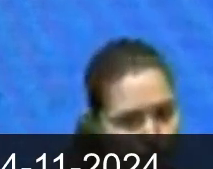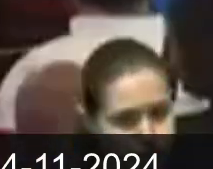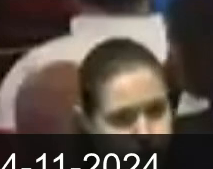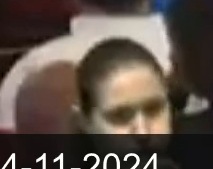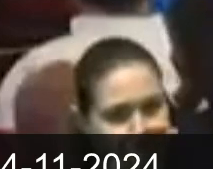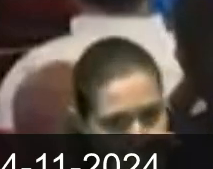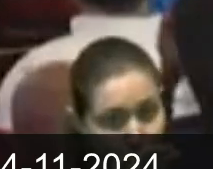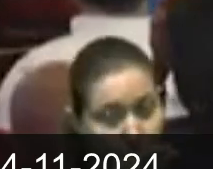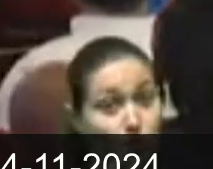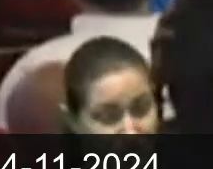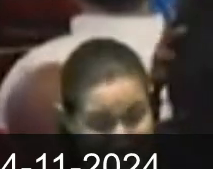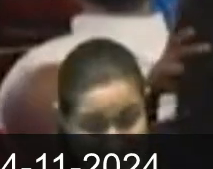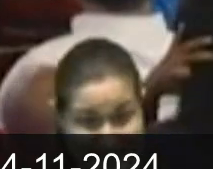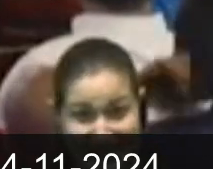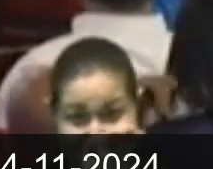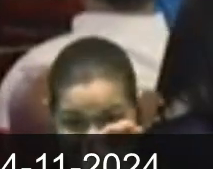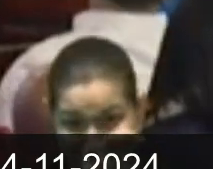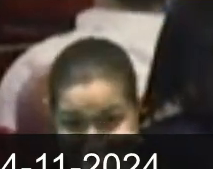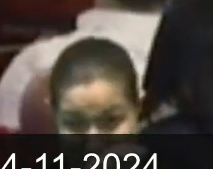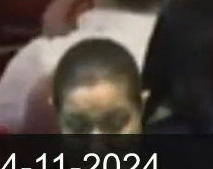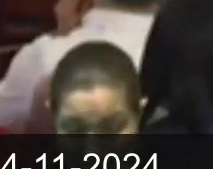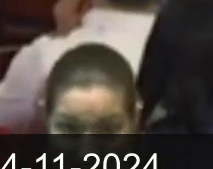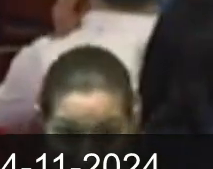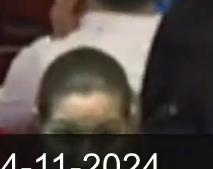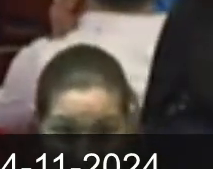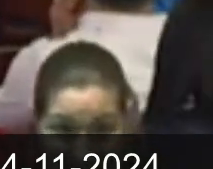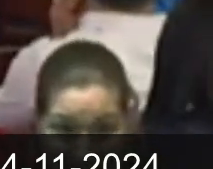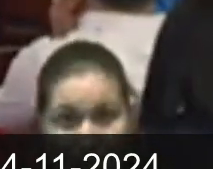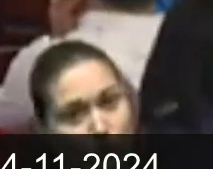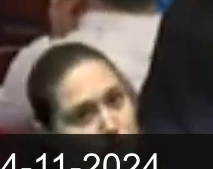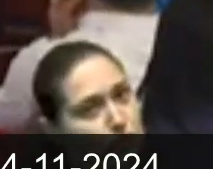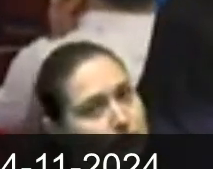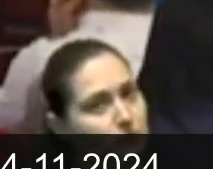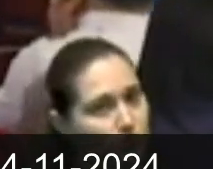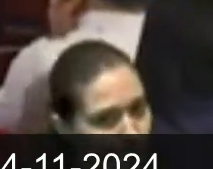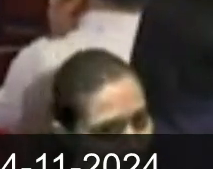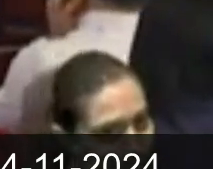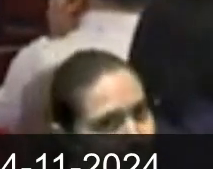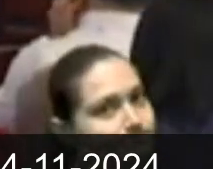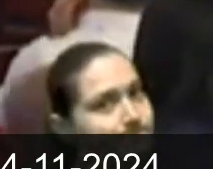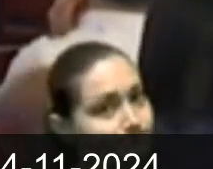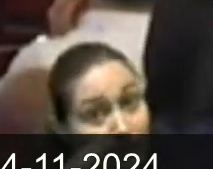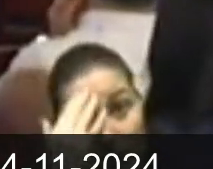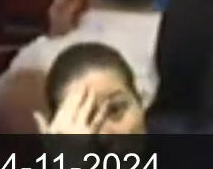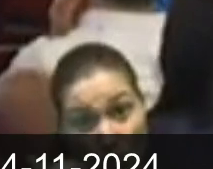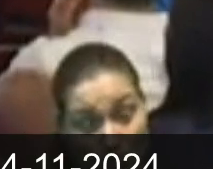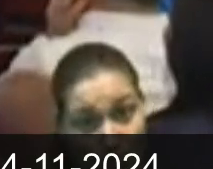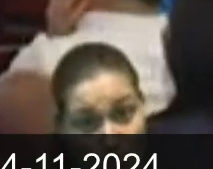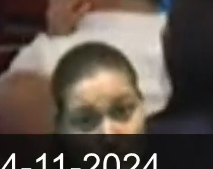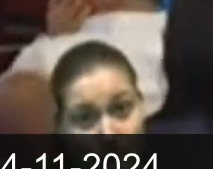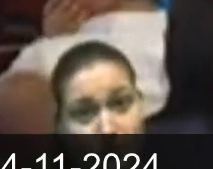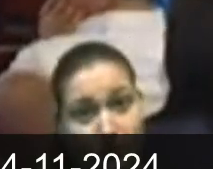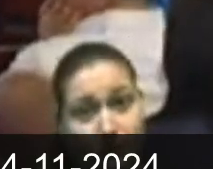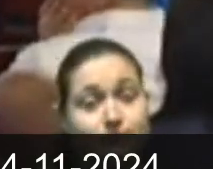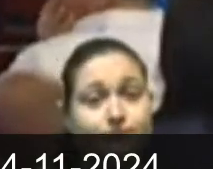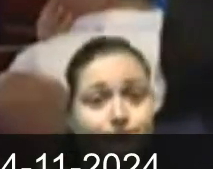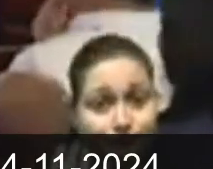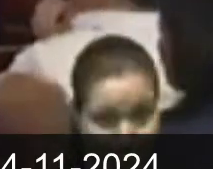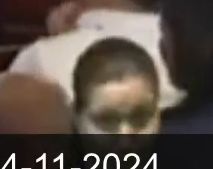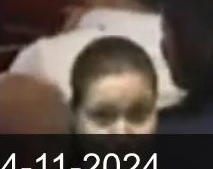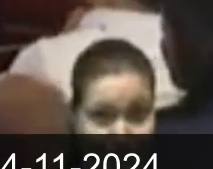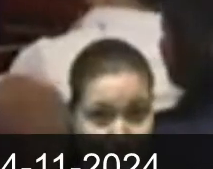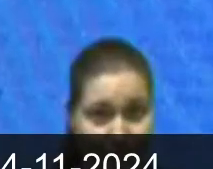nosotros es de mantener una vigilancia continua porque el campo nuboso que